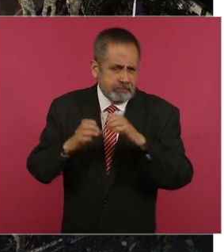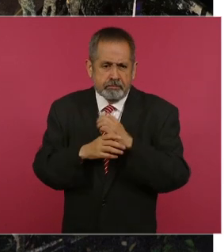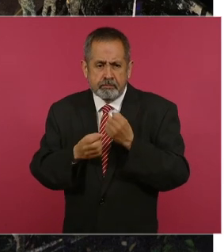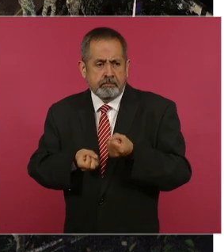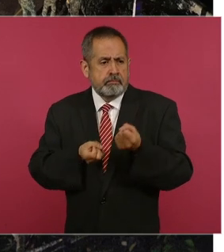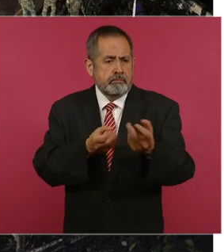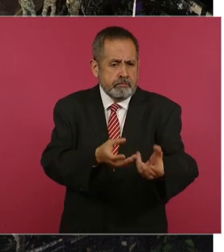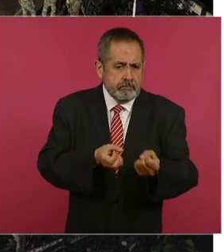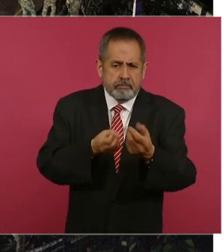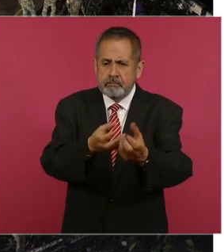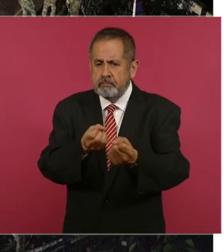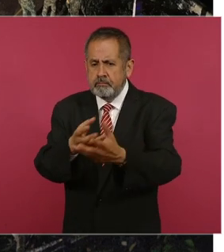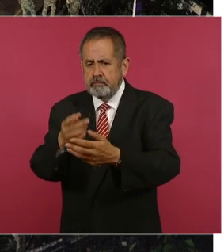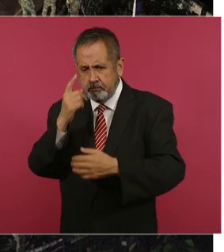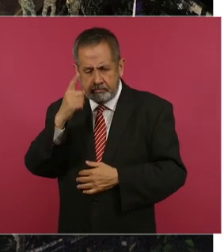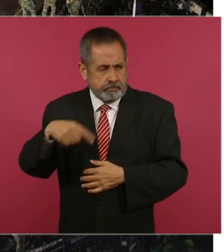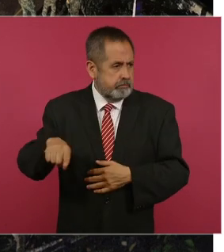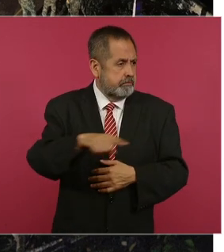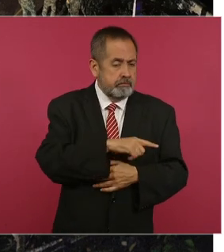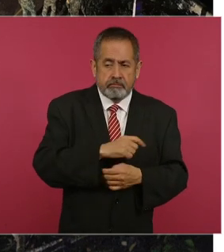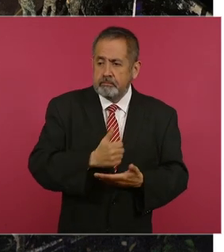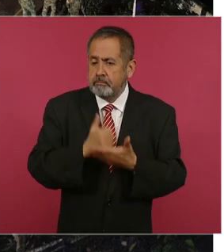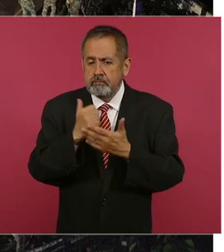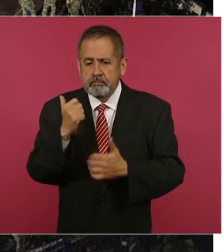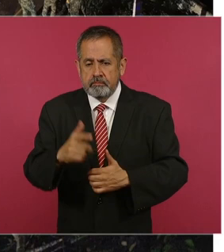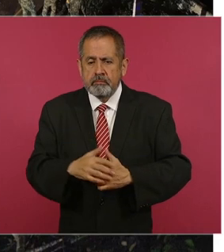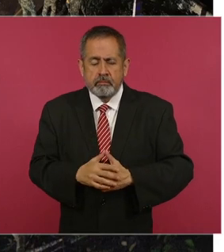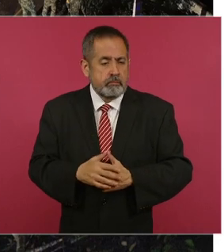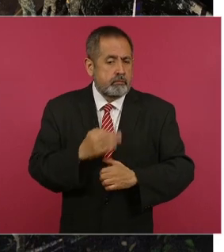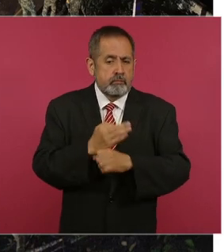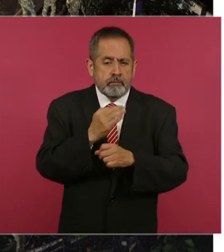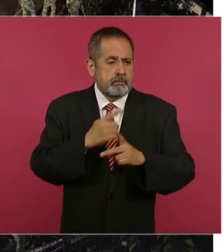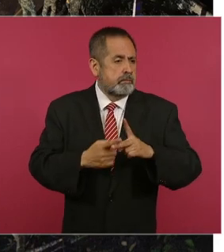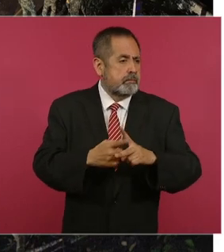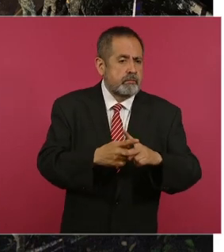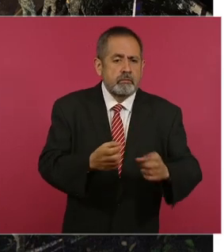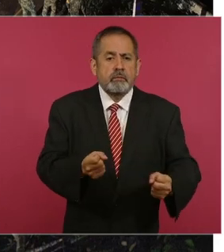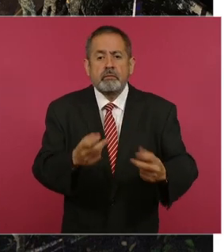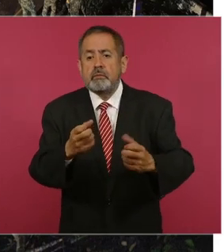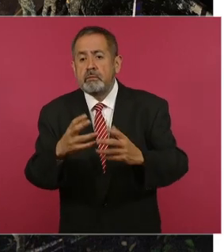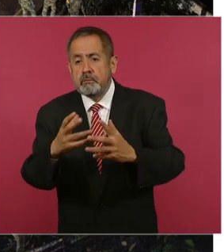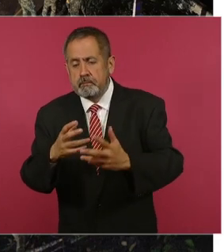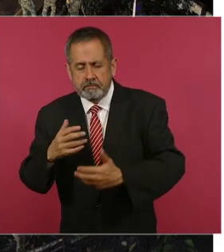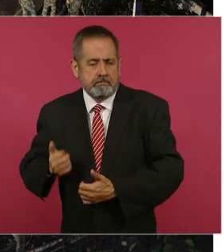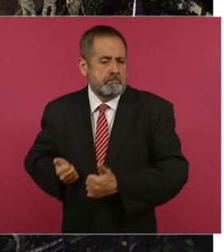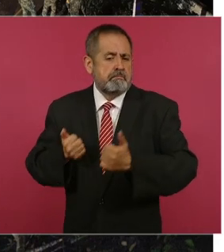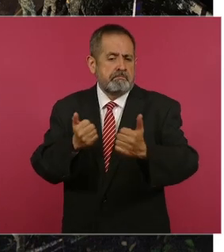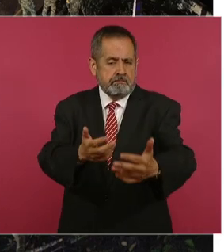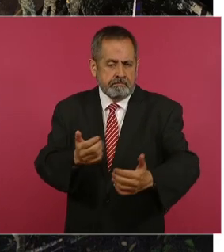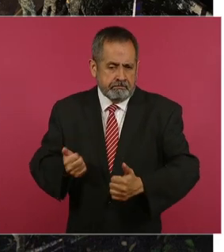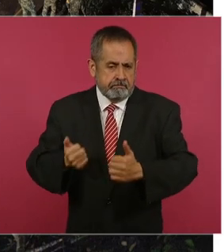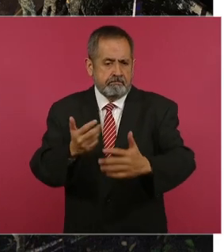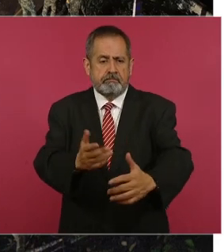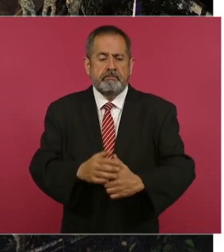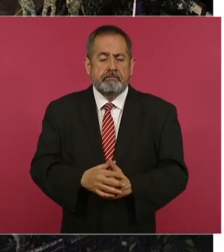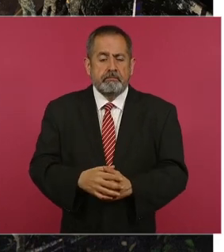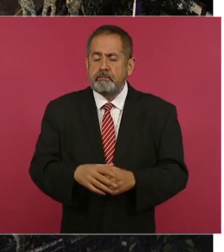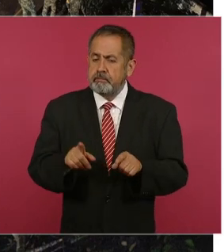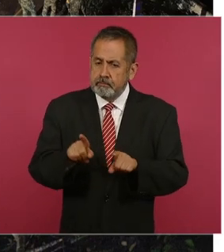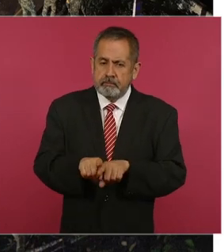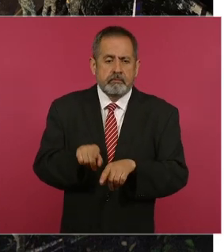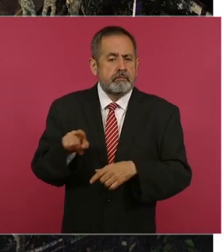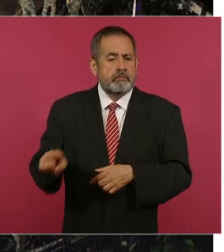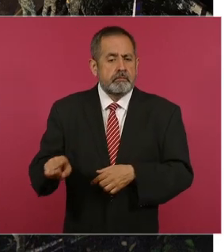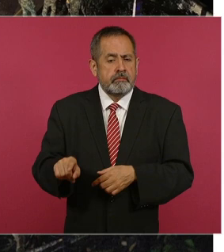Marina en cuanto se tenga la cuantificación de la población afectada. Asimismo, la Secretaría